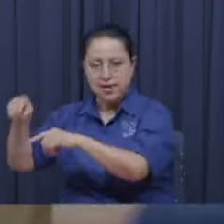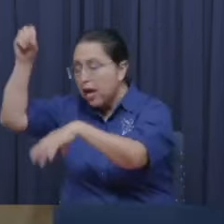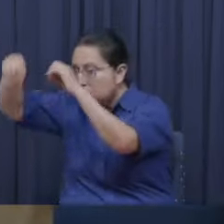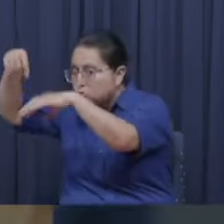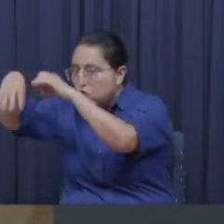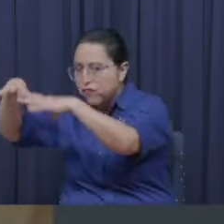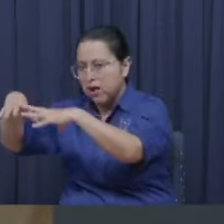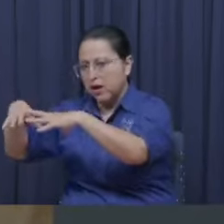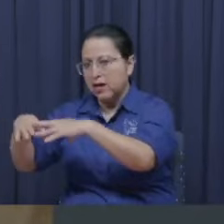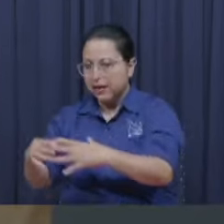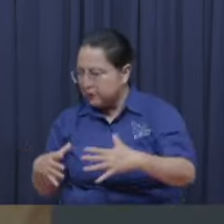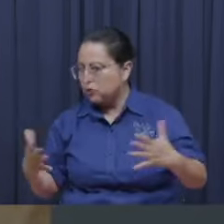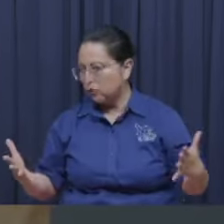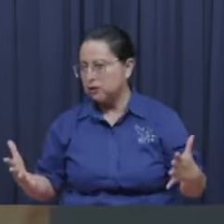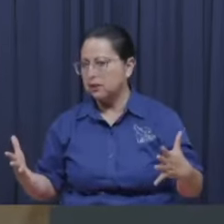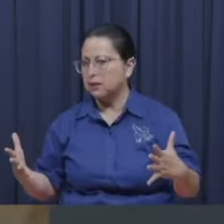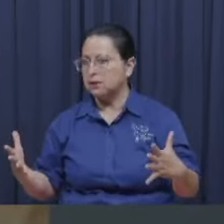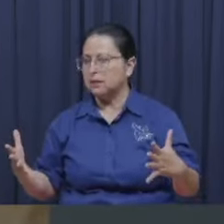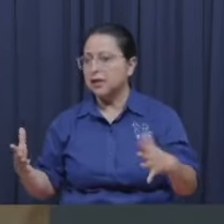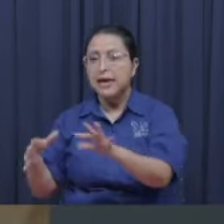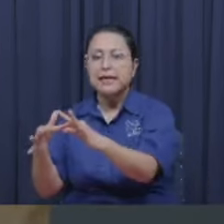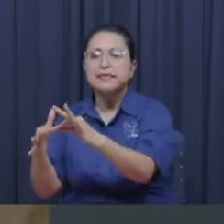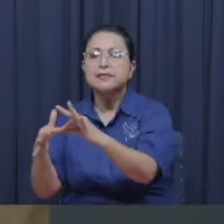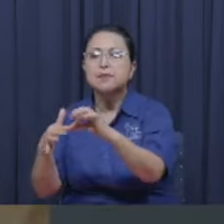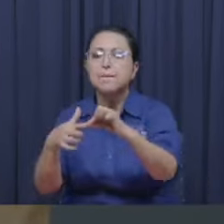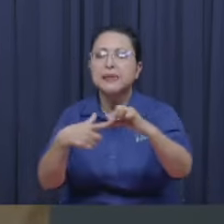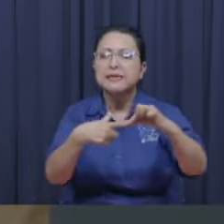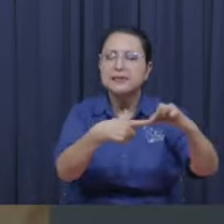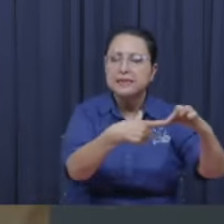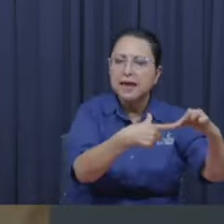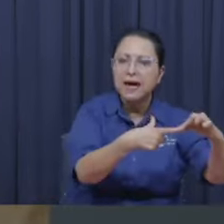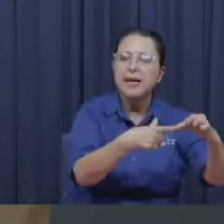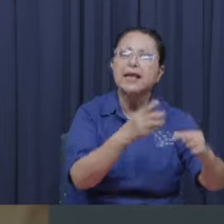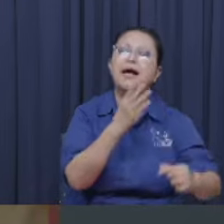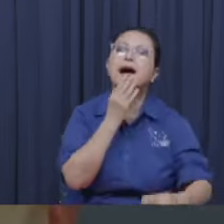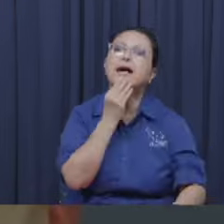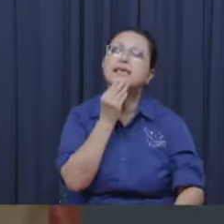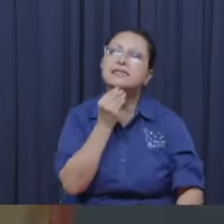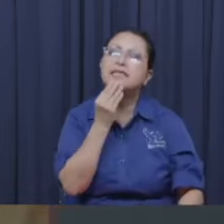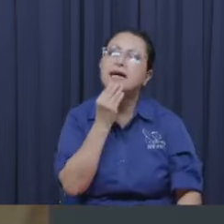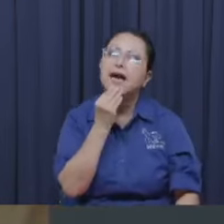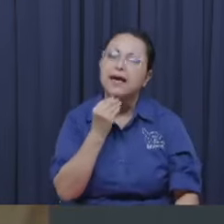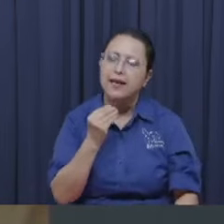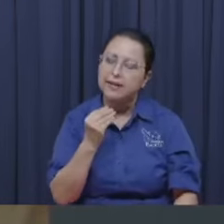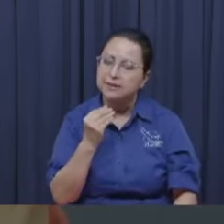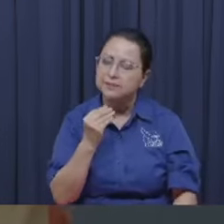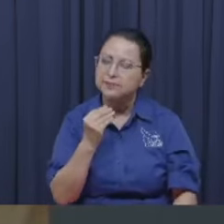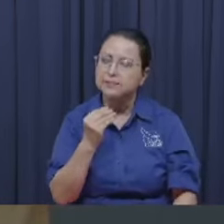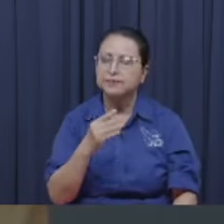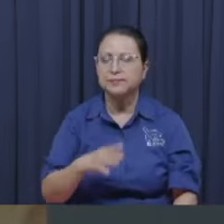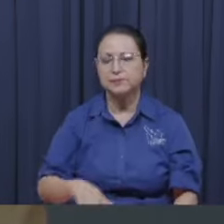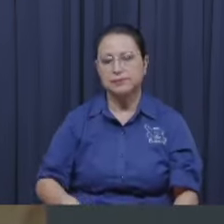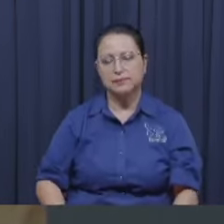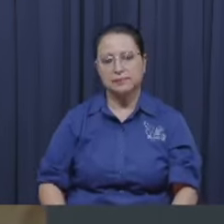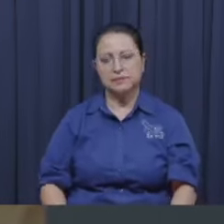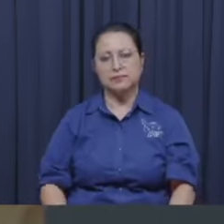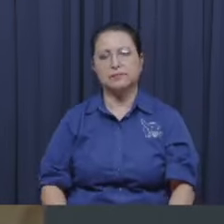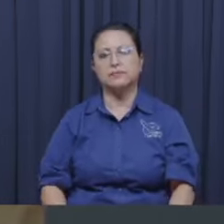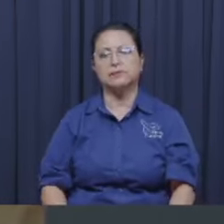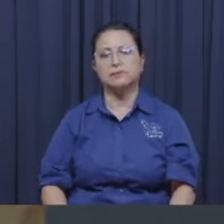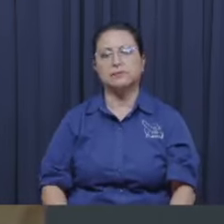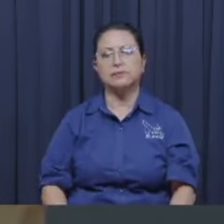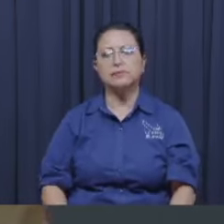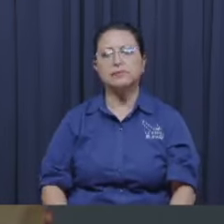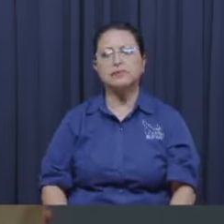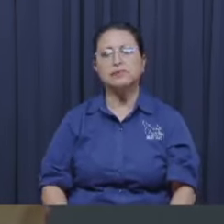más especificidad, y yo diría que ahí tiene que ser hacia Israel. No solo eso, gracias, papito. No solo eso, sino que